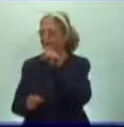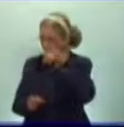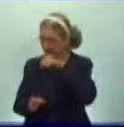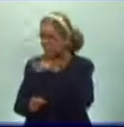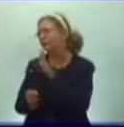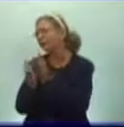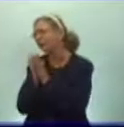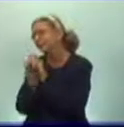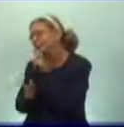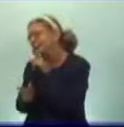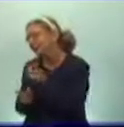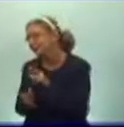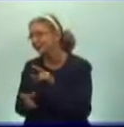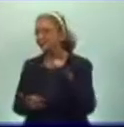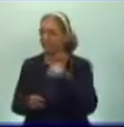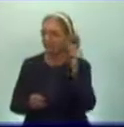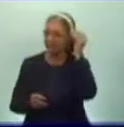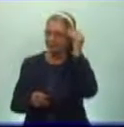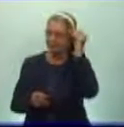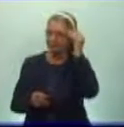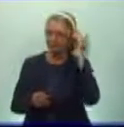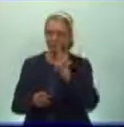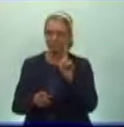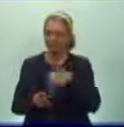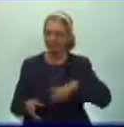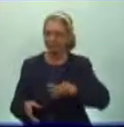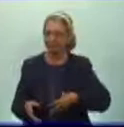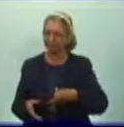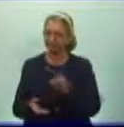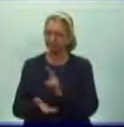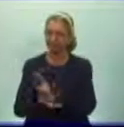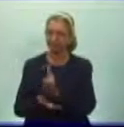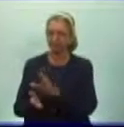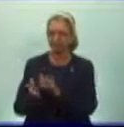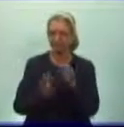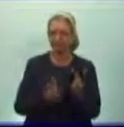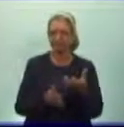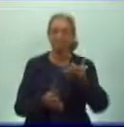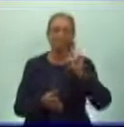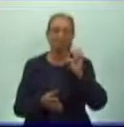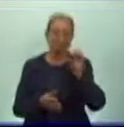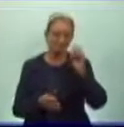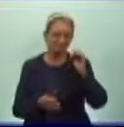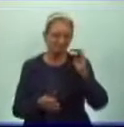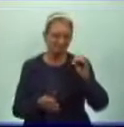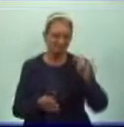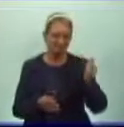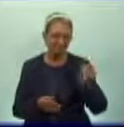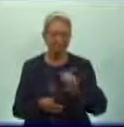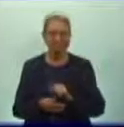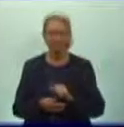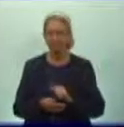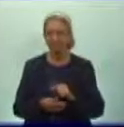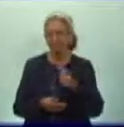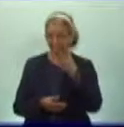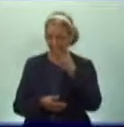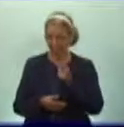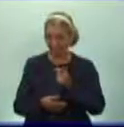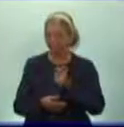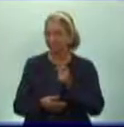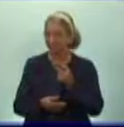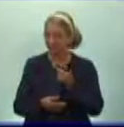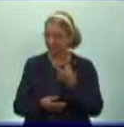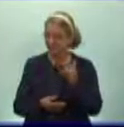aprendió que no se debe molestar a los vecinos. Emma Romeo. ¿Les gustó la lectura? ¿Vieron qué